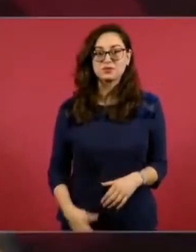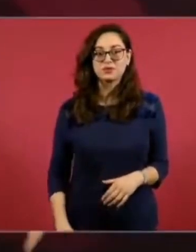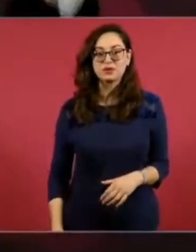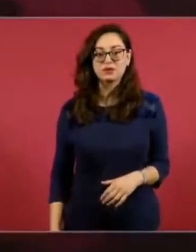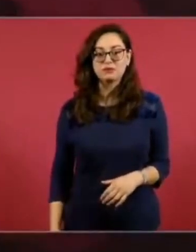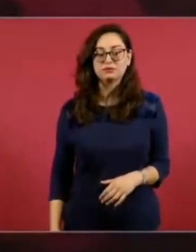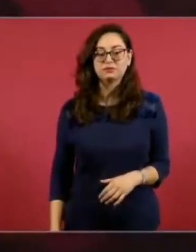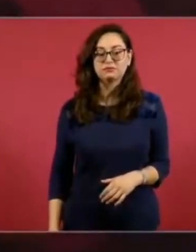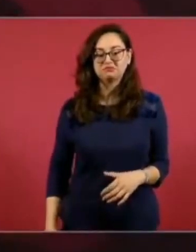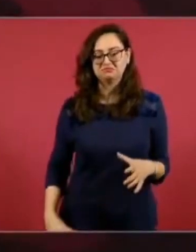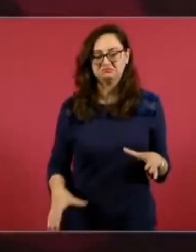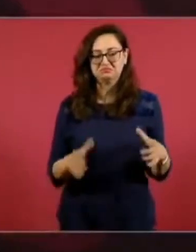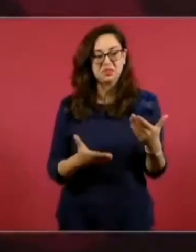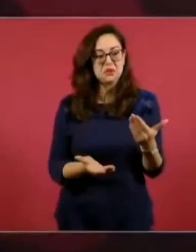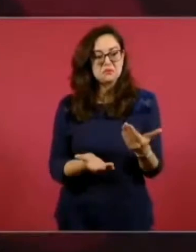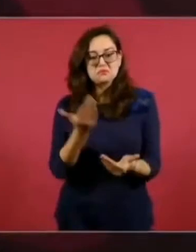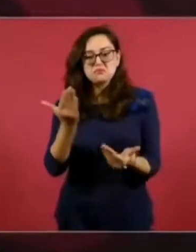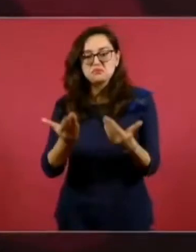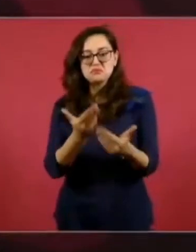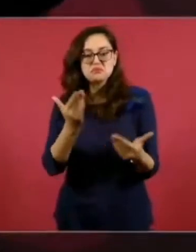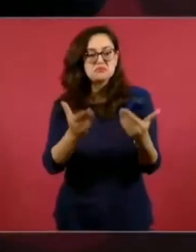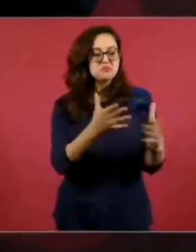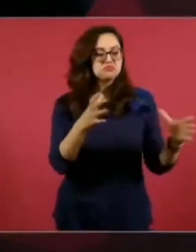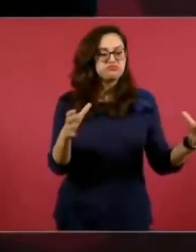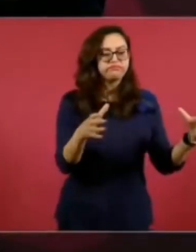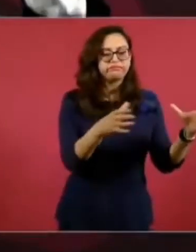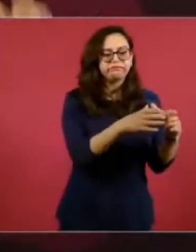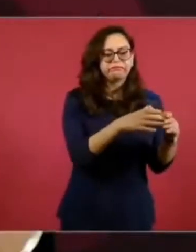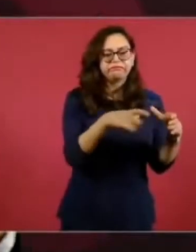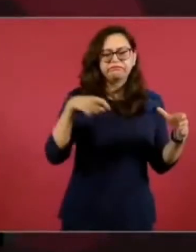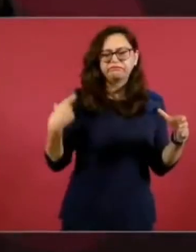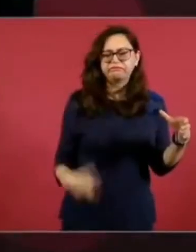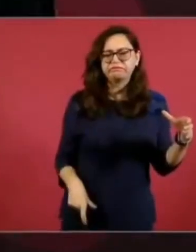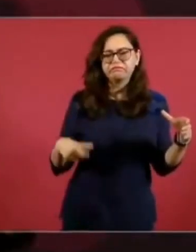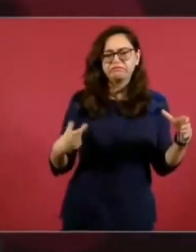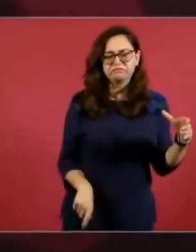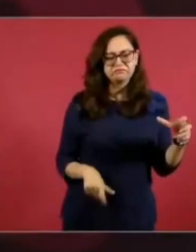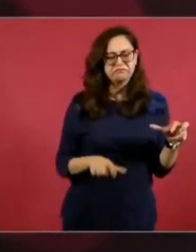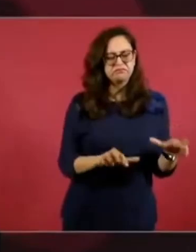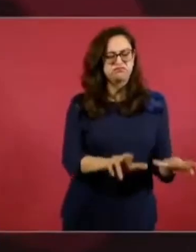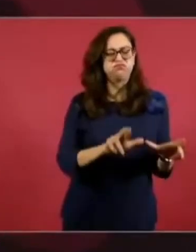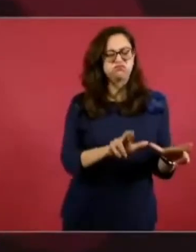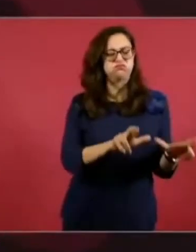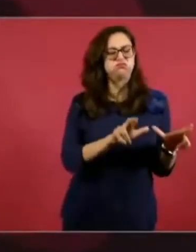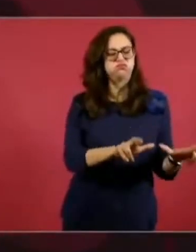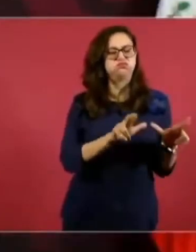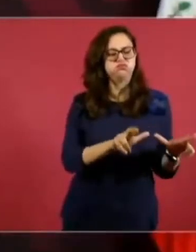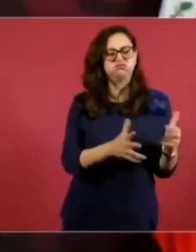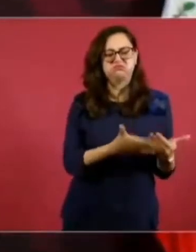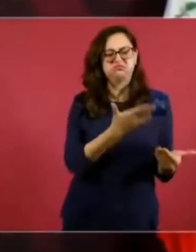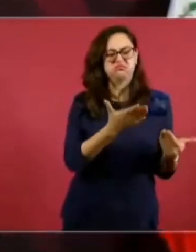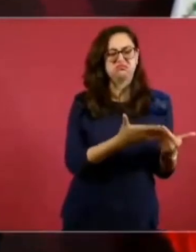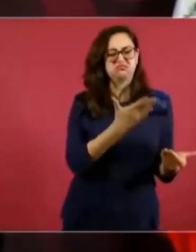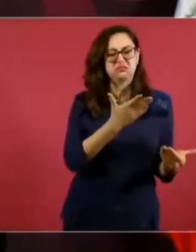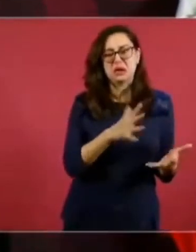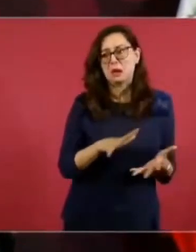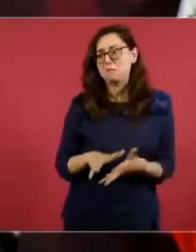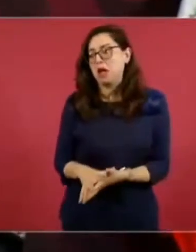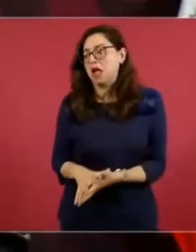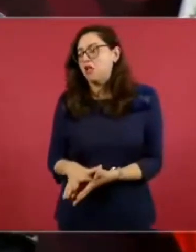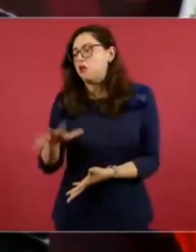Un puñado de potentados, muchos que tienen